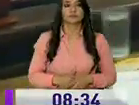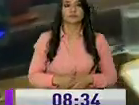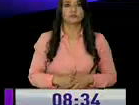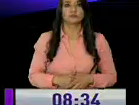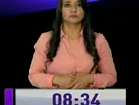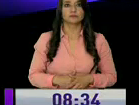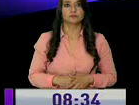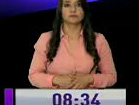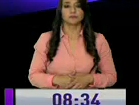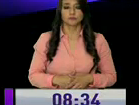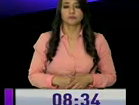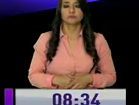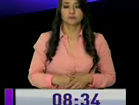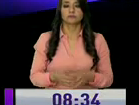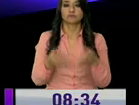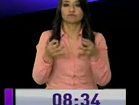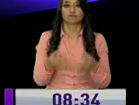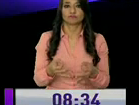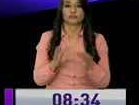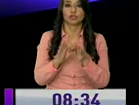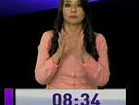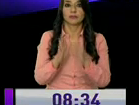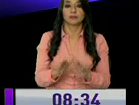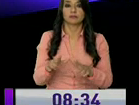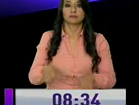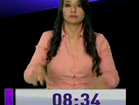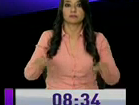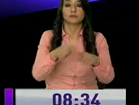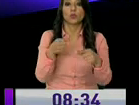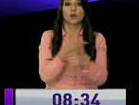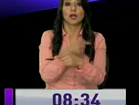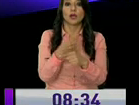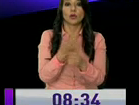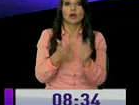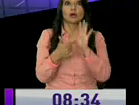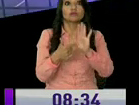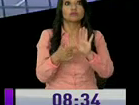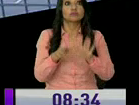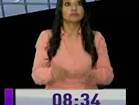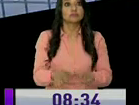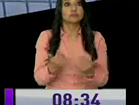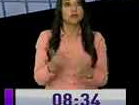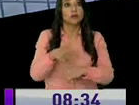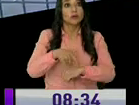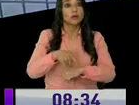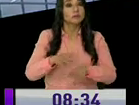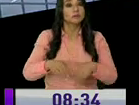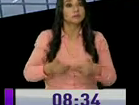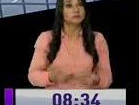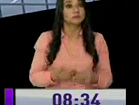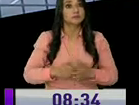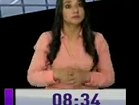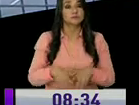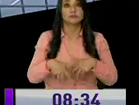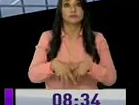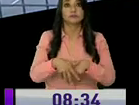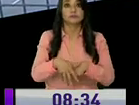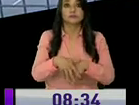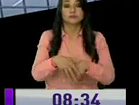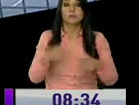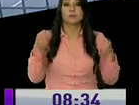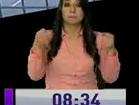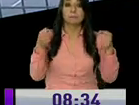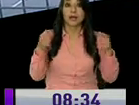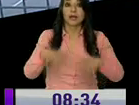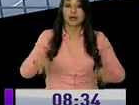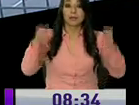Orbe. Y justamente con Andrea Orbe, está en el sector de Guajaló, vamos a retornar con ella a esta hora. Las movilizaciones, el paro